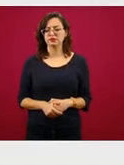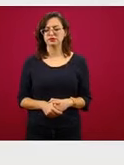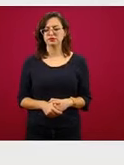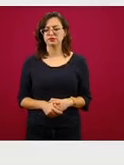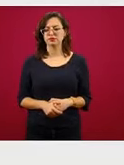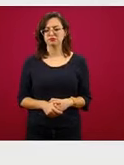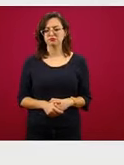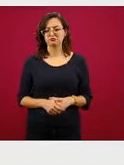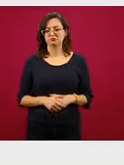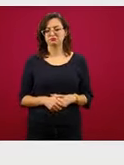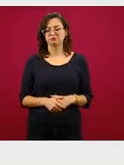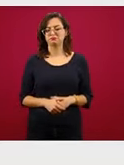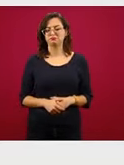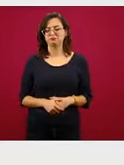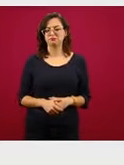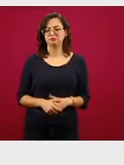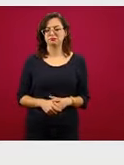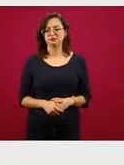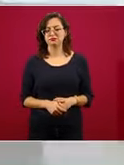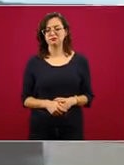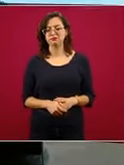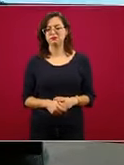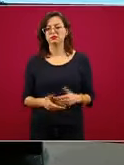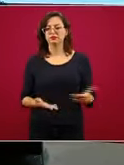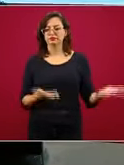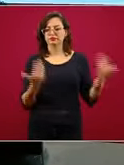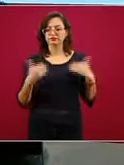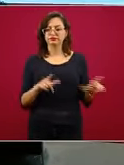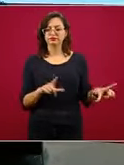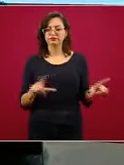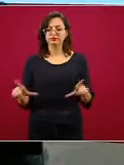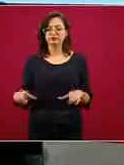La animación que habíamos presentado ayer. La siguiente,